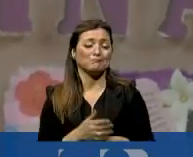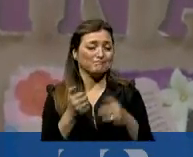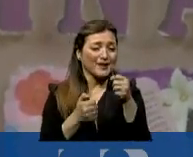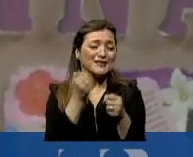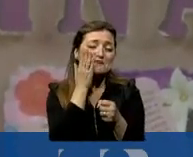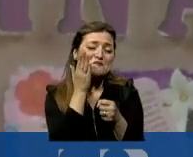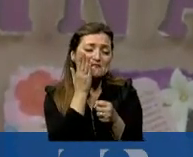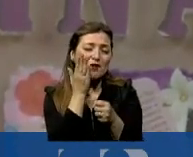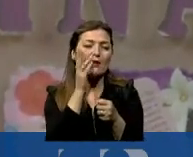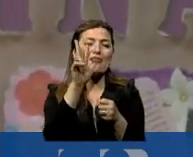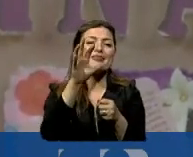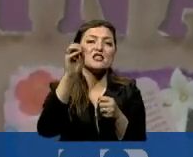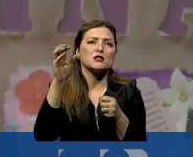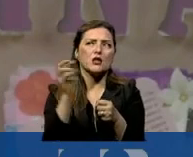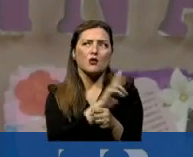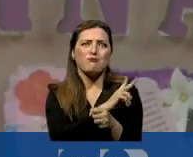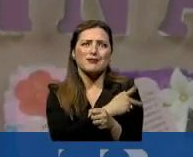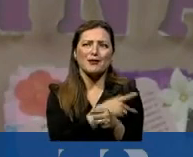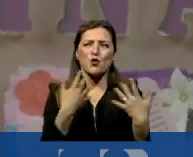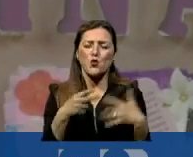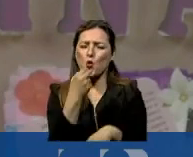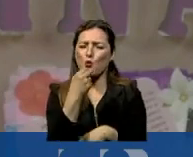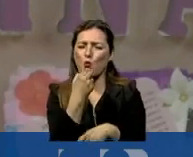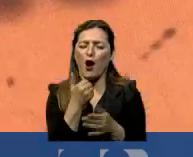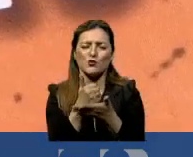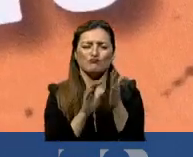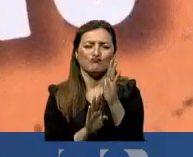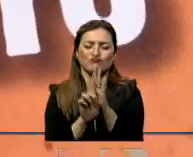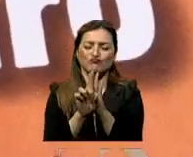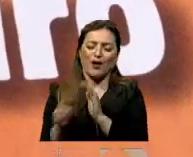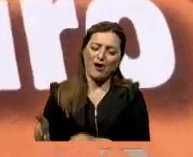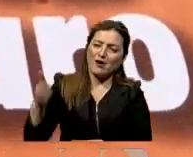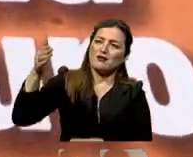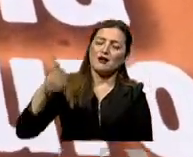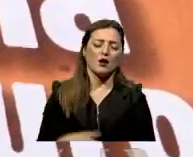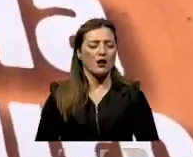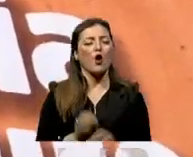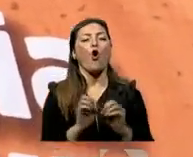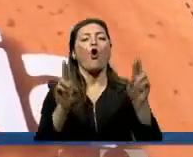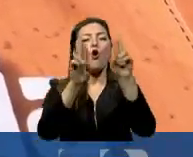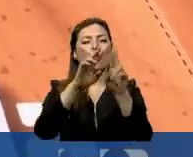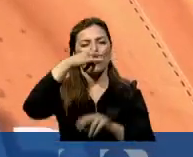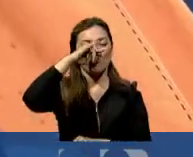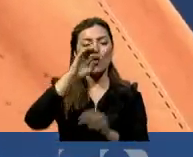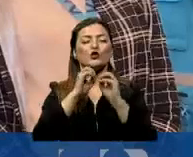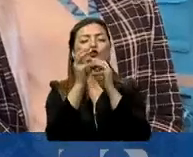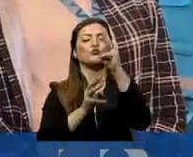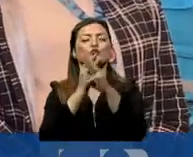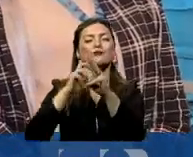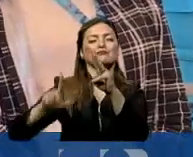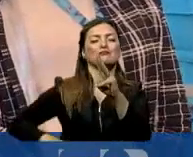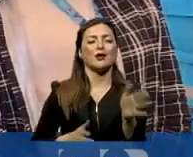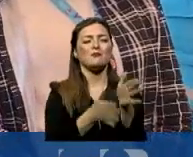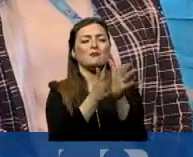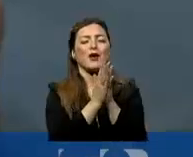materna tiene más de 300 nutrientes que nos ayudan para el desarrollo del ser humano unicef y la organización mundial de la salud piden a los líderes políticos